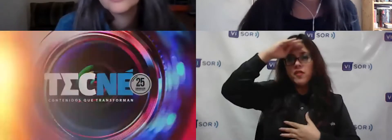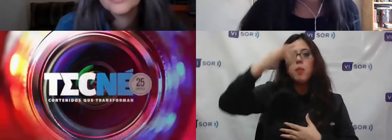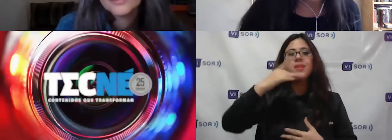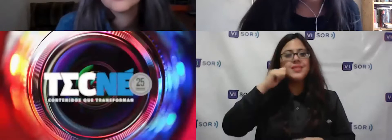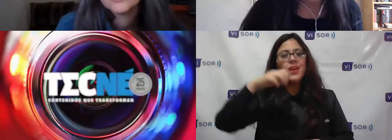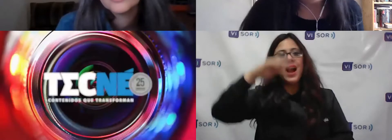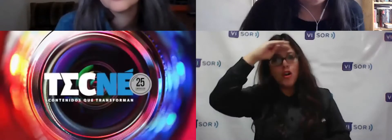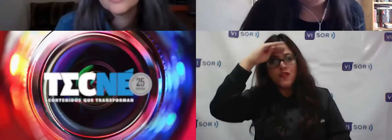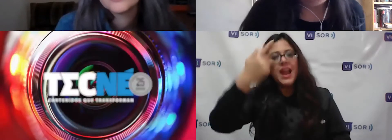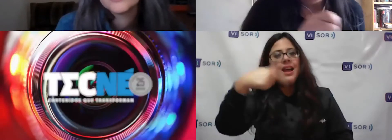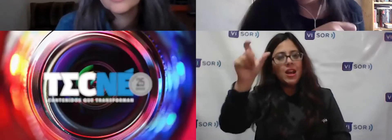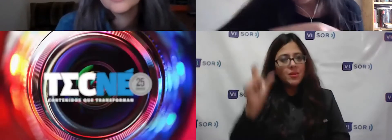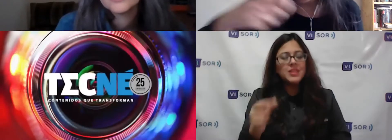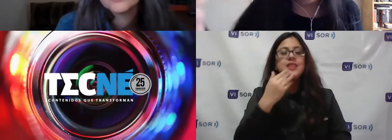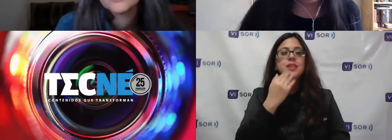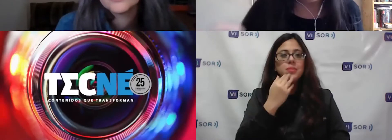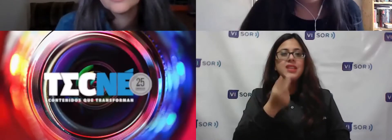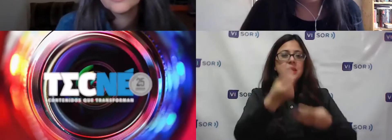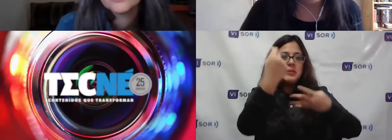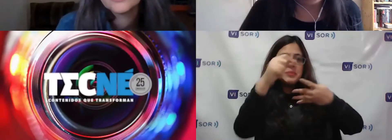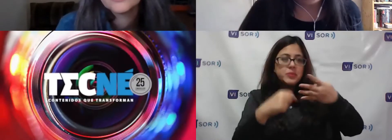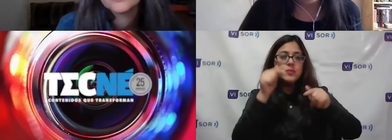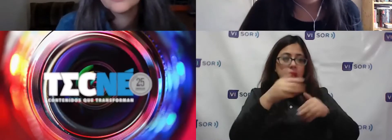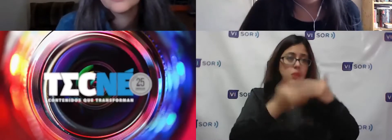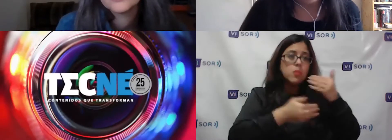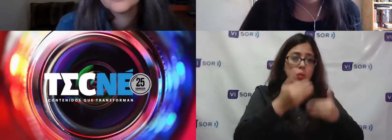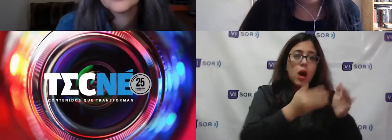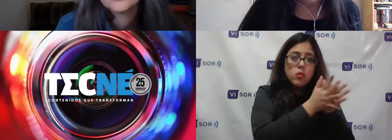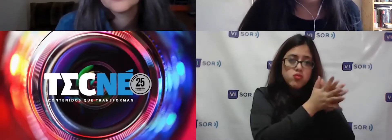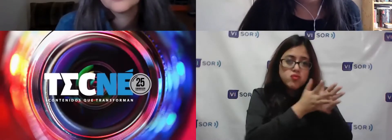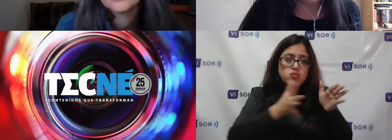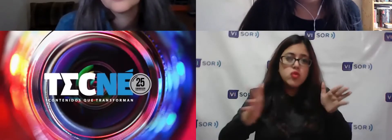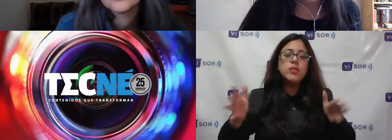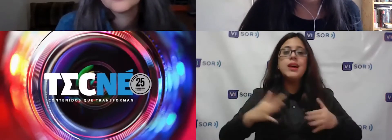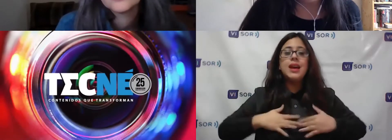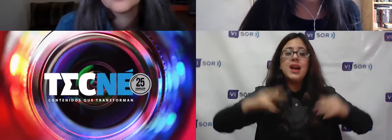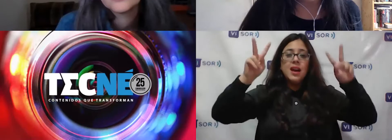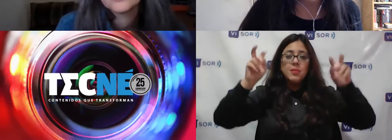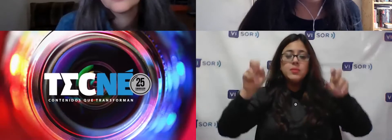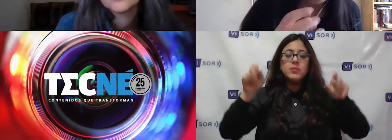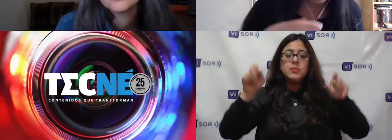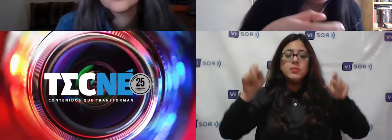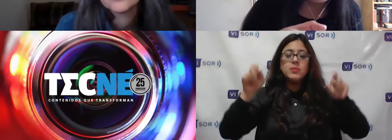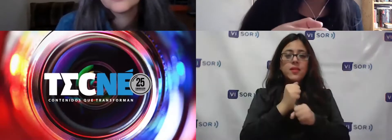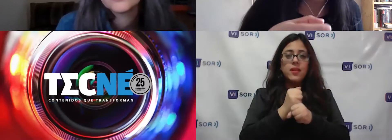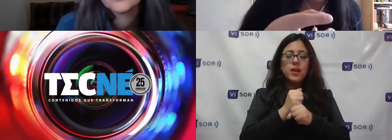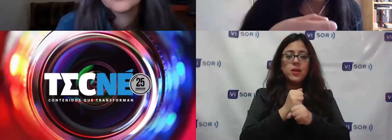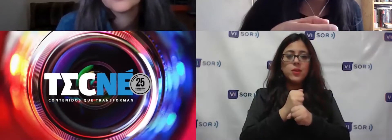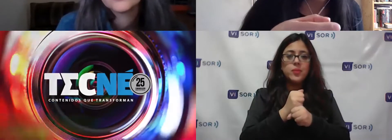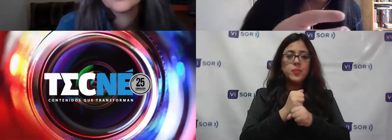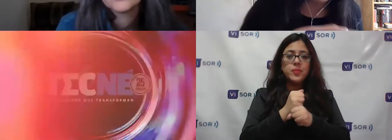ería revisándose y eso ha continuado el proceso en mi caso particularmente yo trabajo también maya que a veces